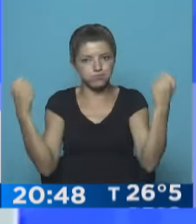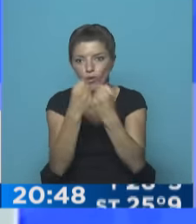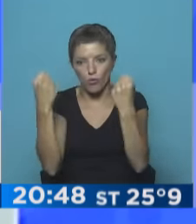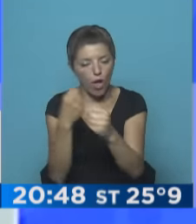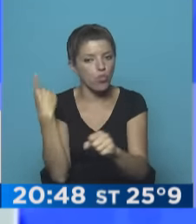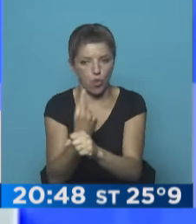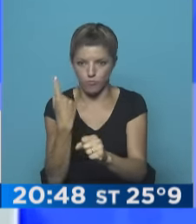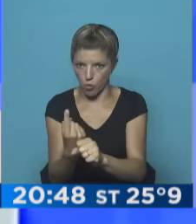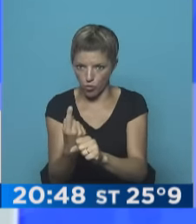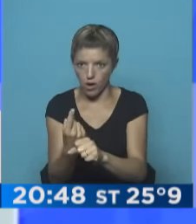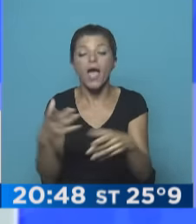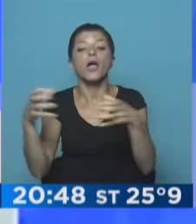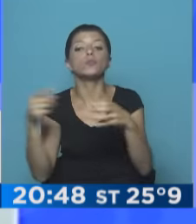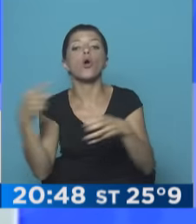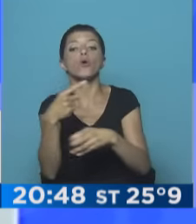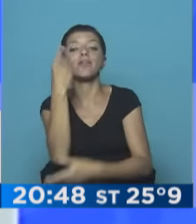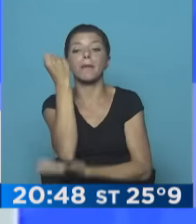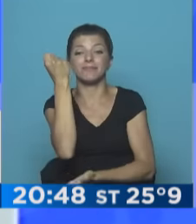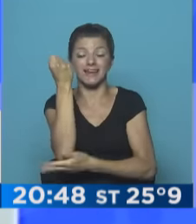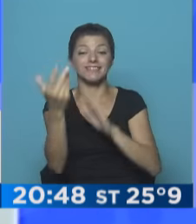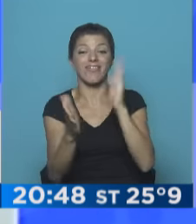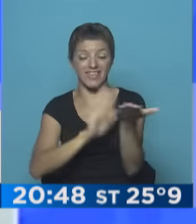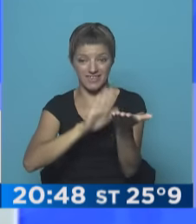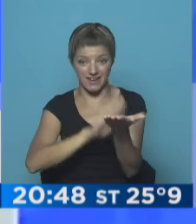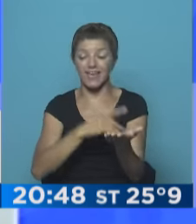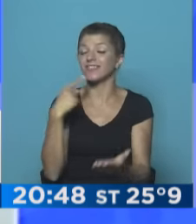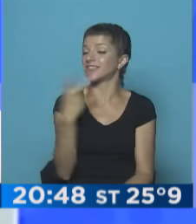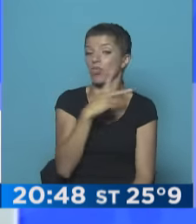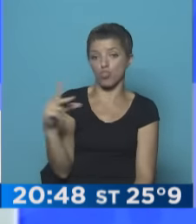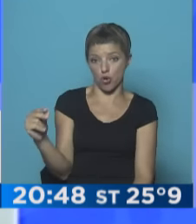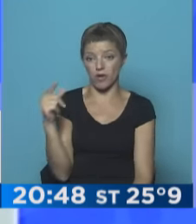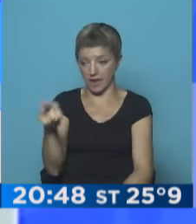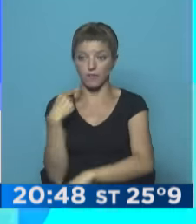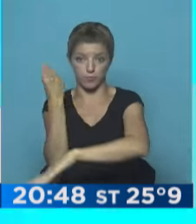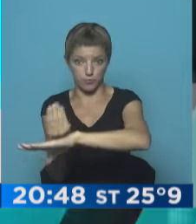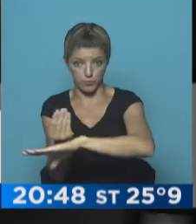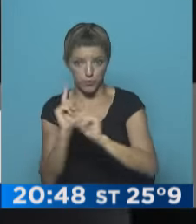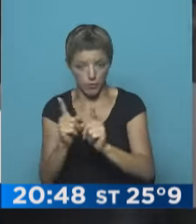CUP, partido anticapitalista de izquierda que rechaza su reelección.